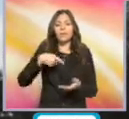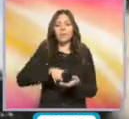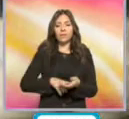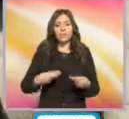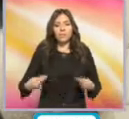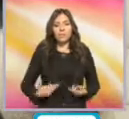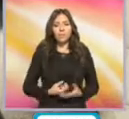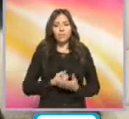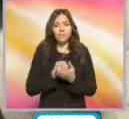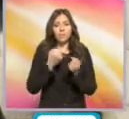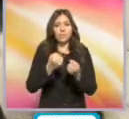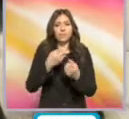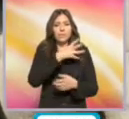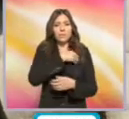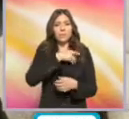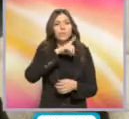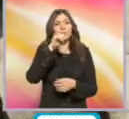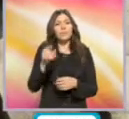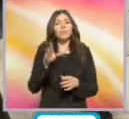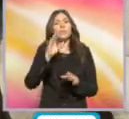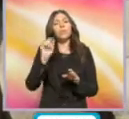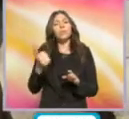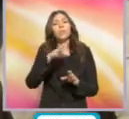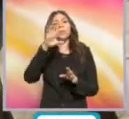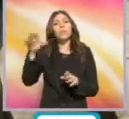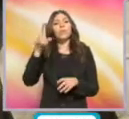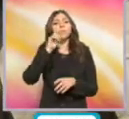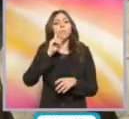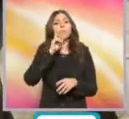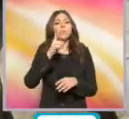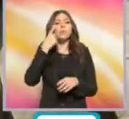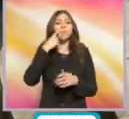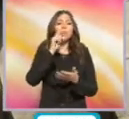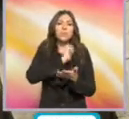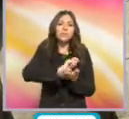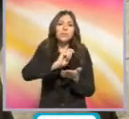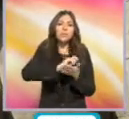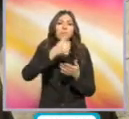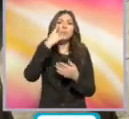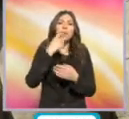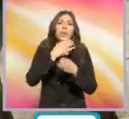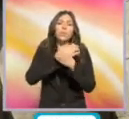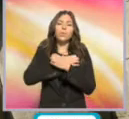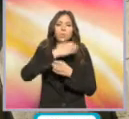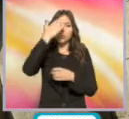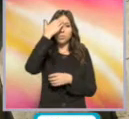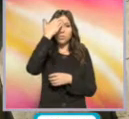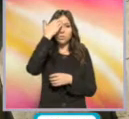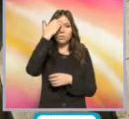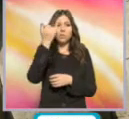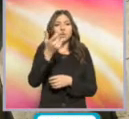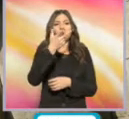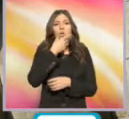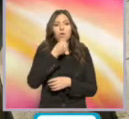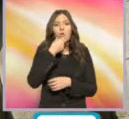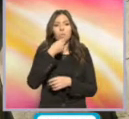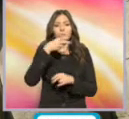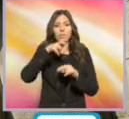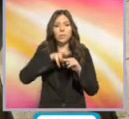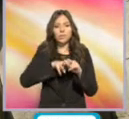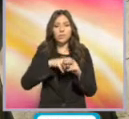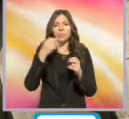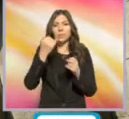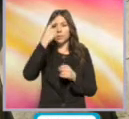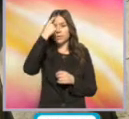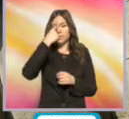de la derecha es una persona en posición de escribir, que representa la educación y el conocimiento. Es un varón, ¿verdad? Claro. Es un varón también con